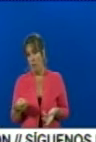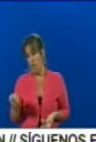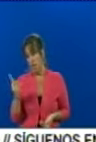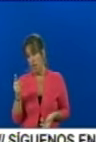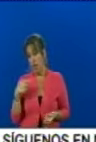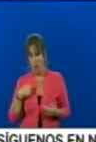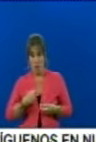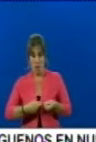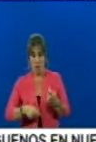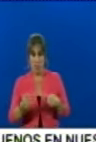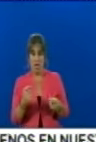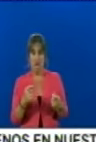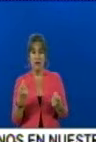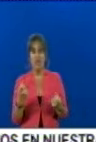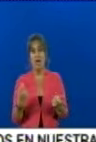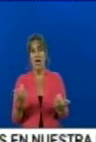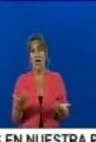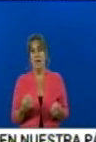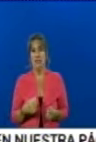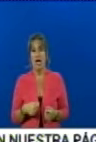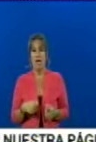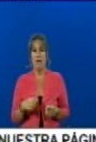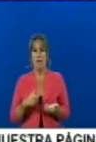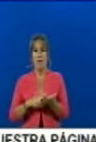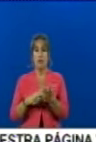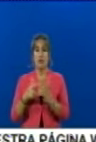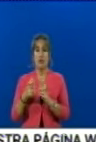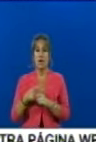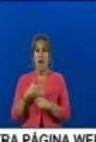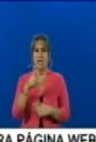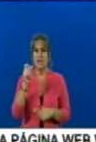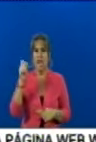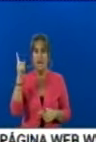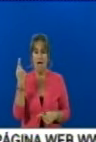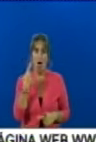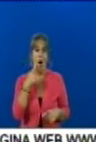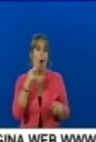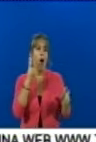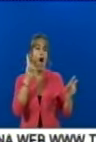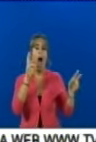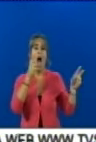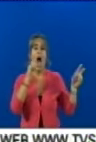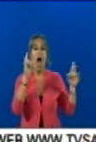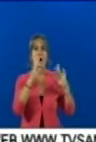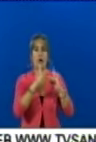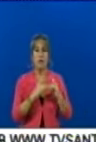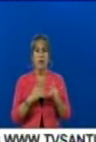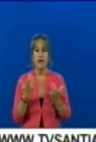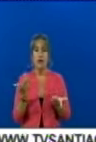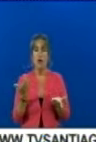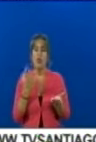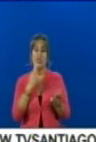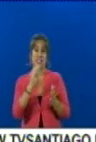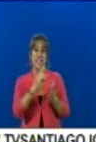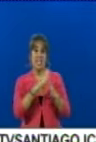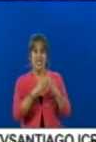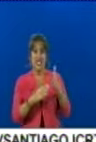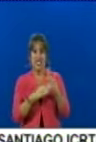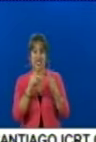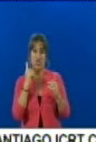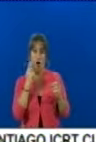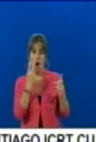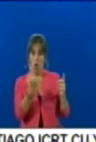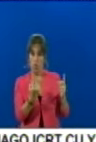vuelta nos viene faltando Petrocasa, la parte de Agüero Malverde, en el caso del Distrito 1, para citar un ejemplo, que